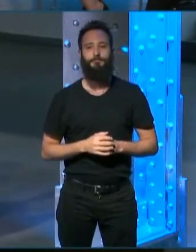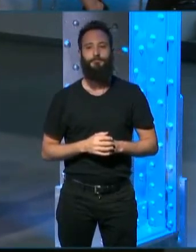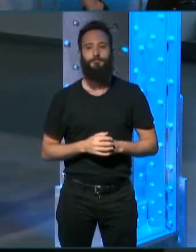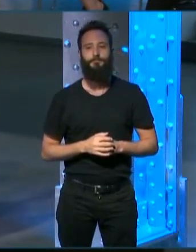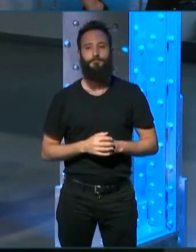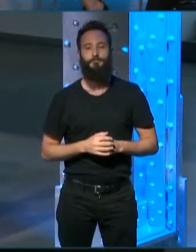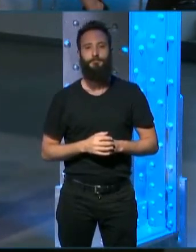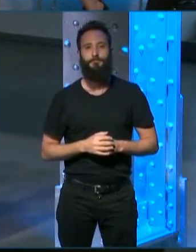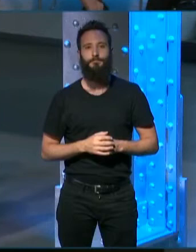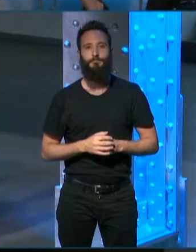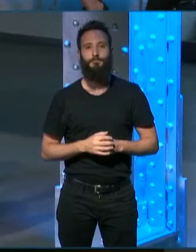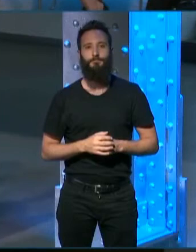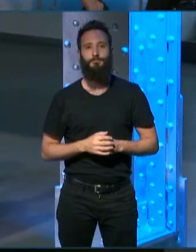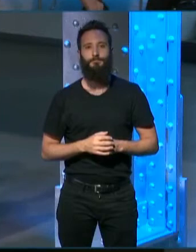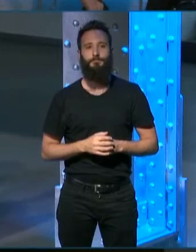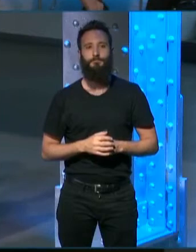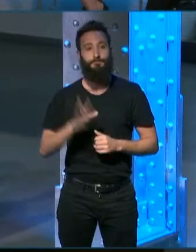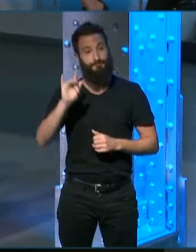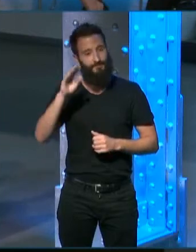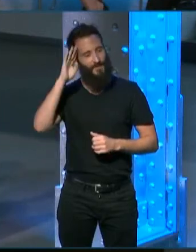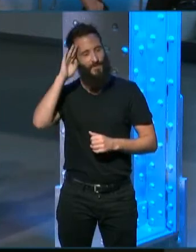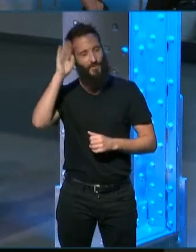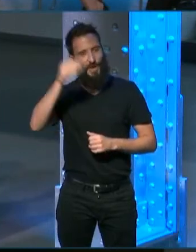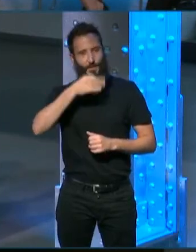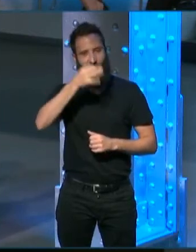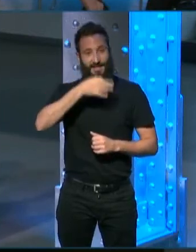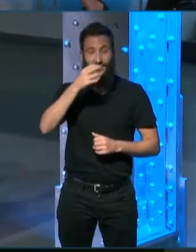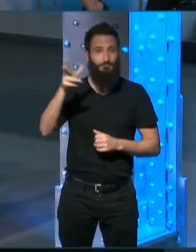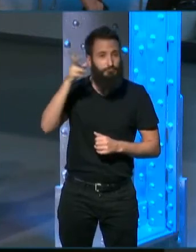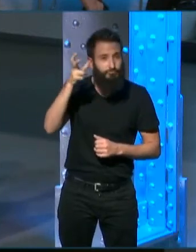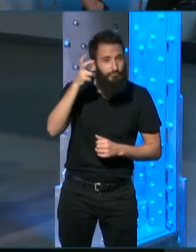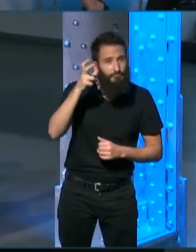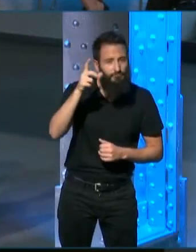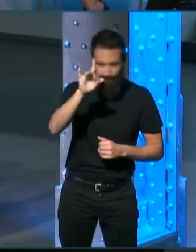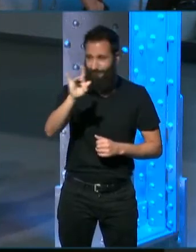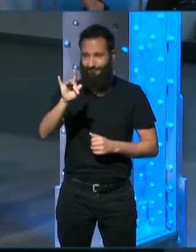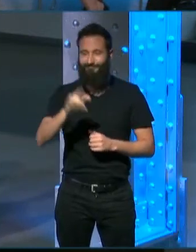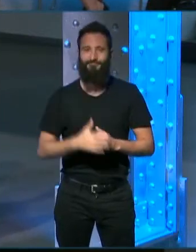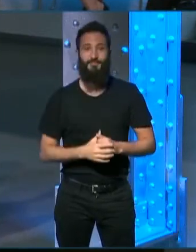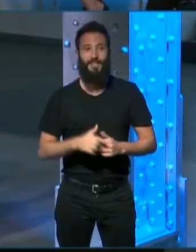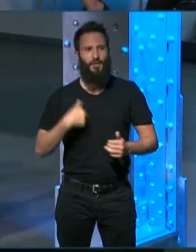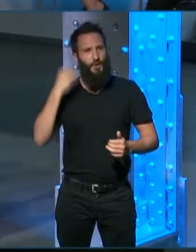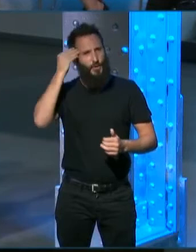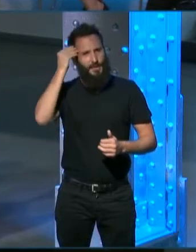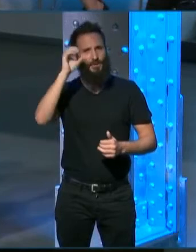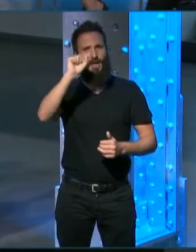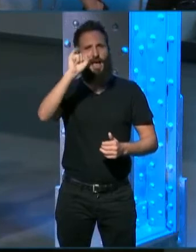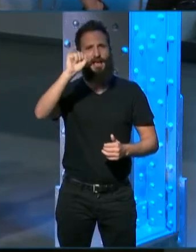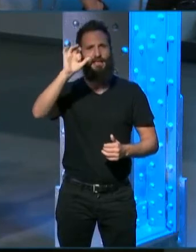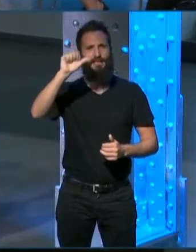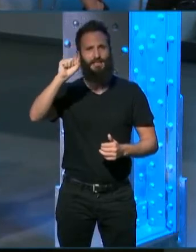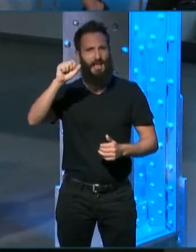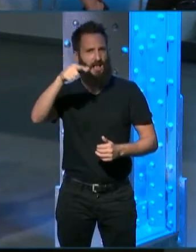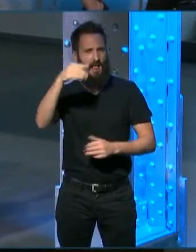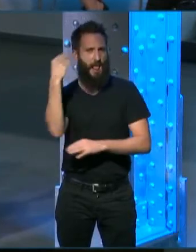Sí. Sí, hola, buenas tardes. ¿Se oye? Sí. Sí. Creo que fue Aisha, la más joven,